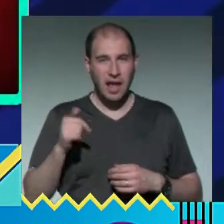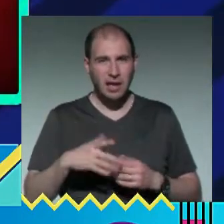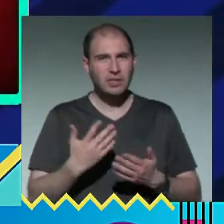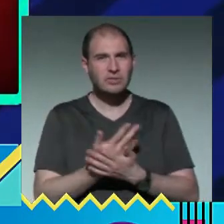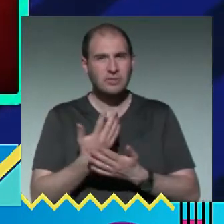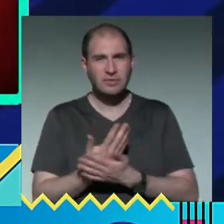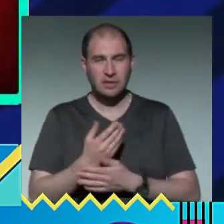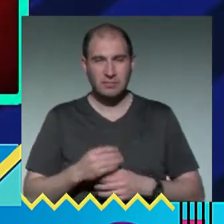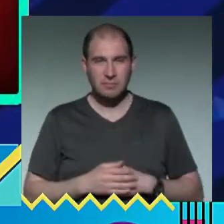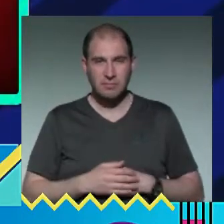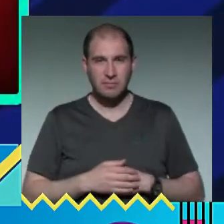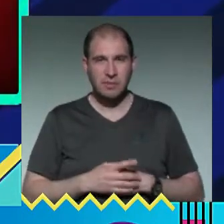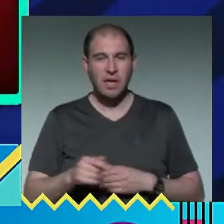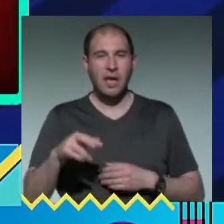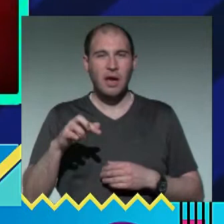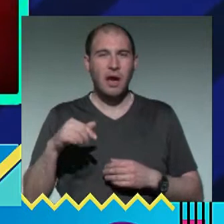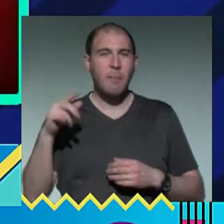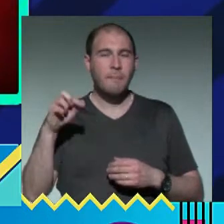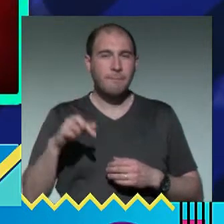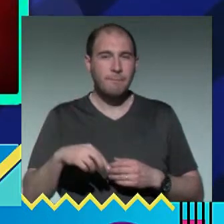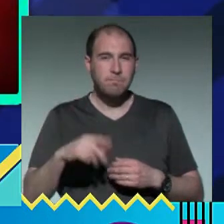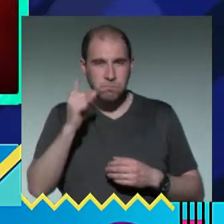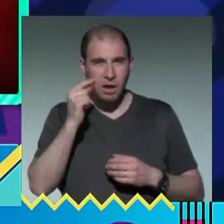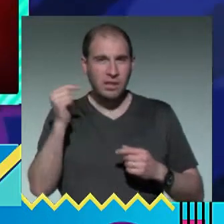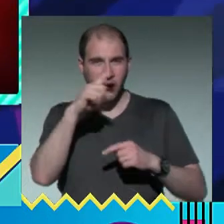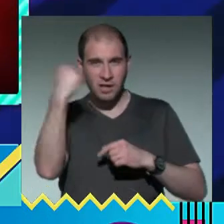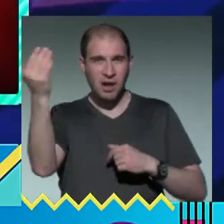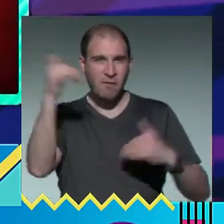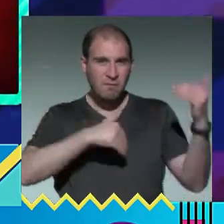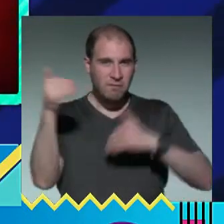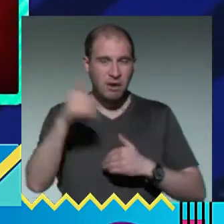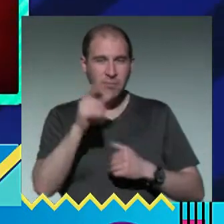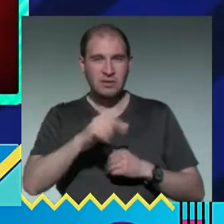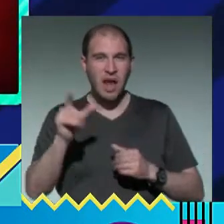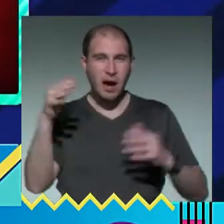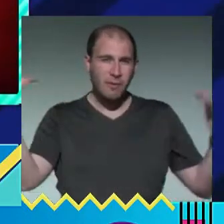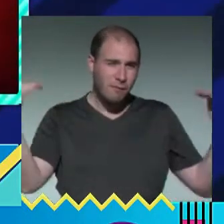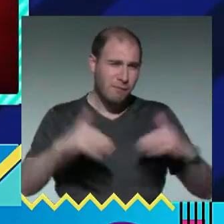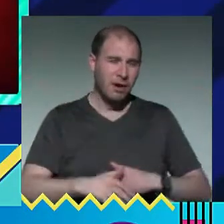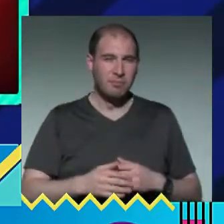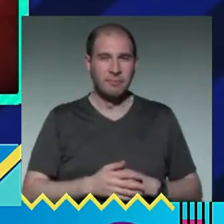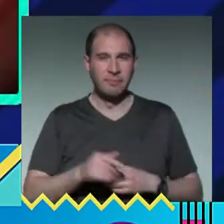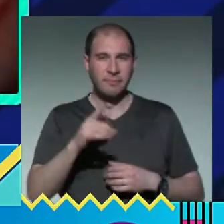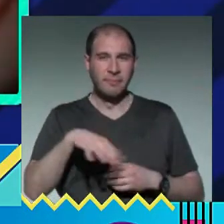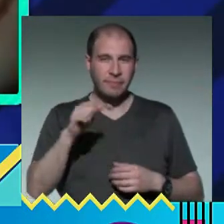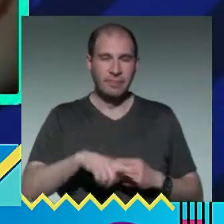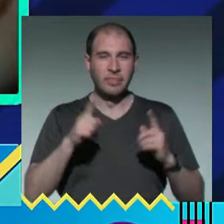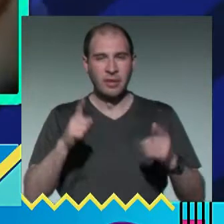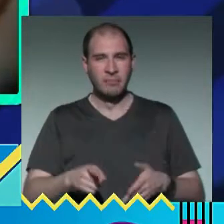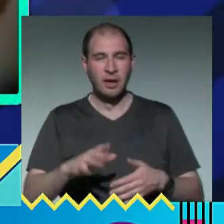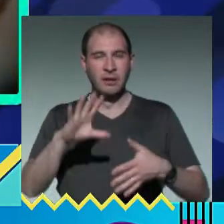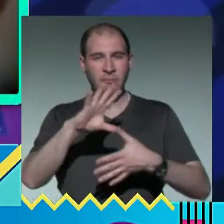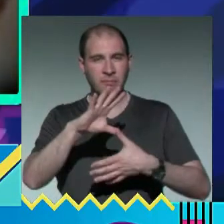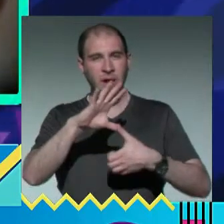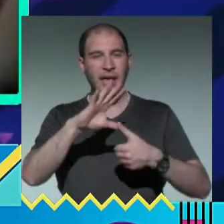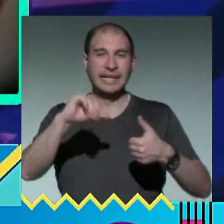¿no? Con la política inmigratoria, la llegada de inmigrantes masiva, tanto aquí como en América del Norte,